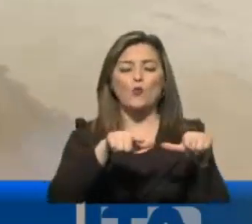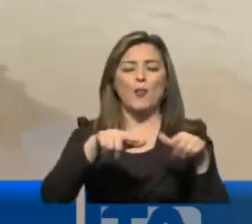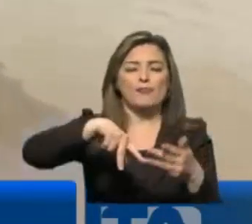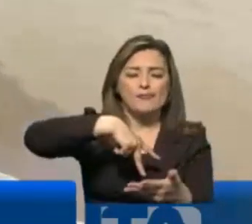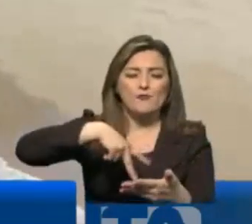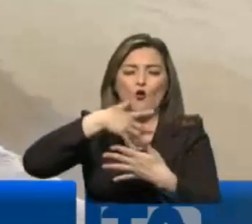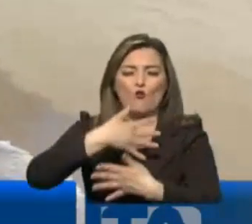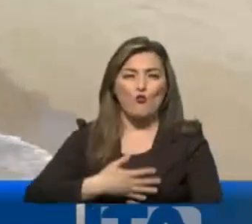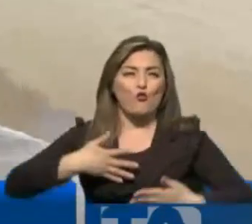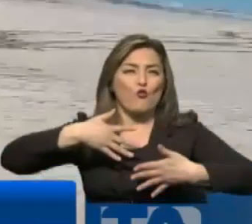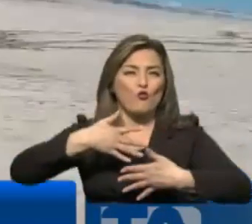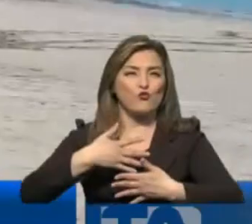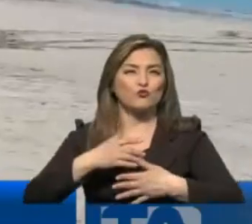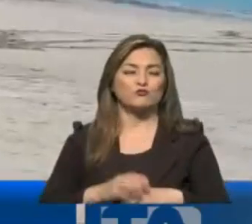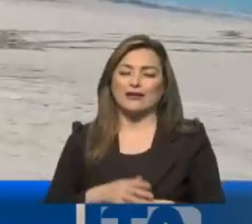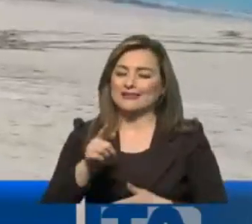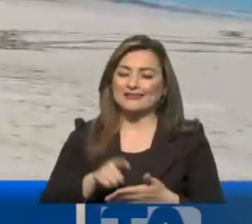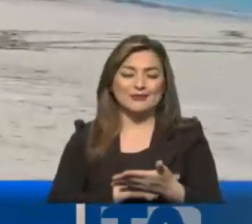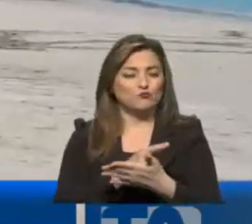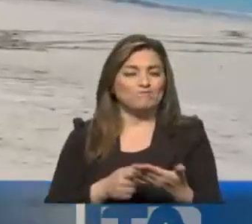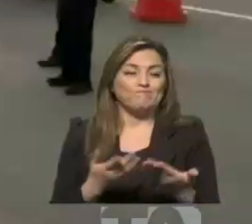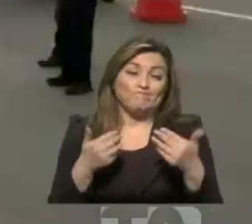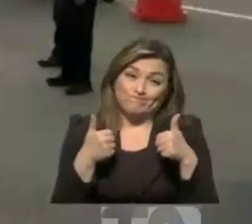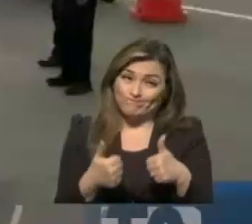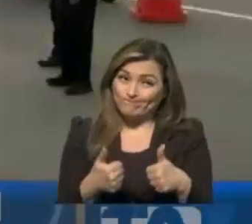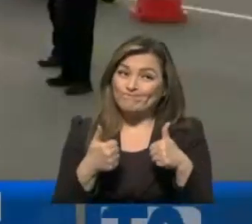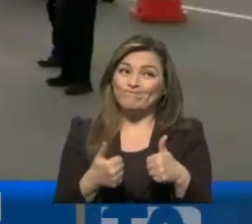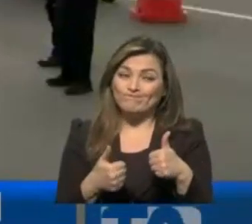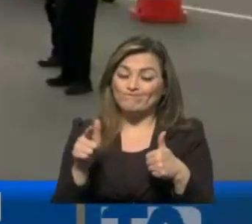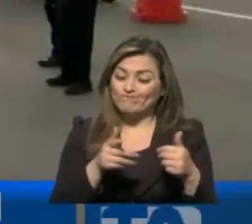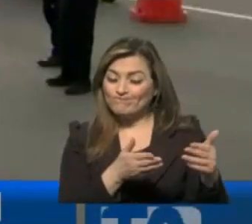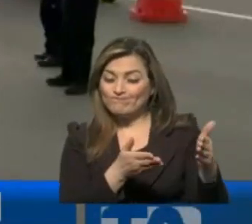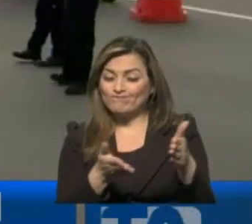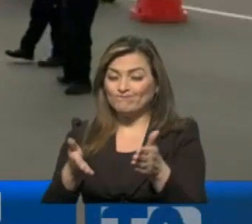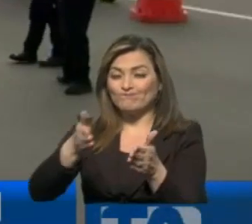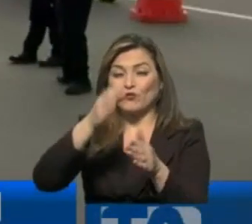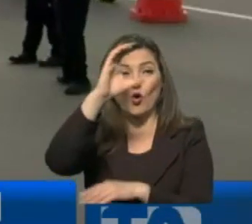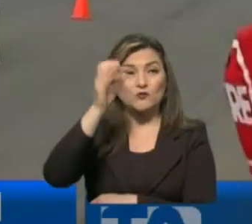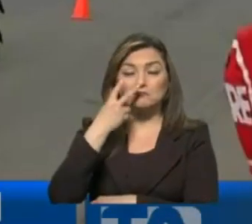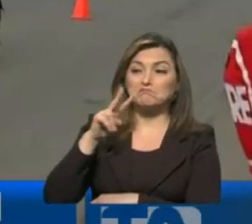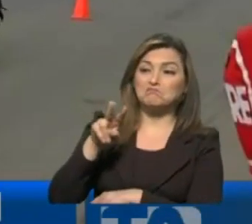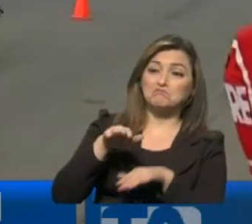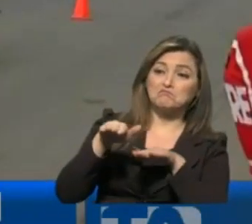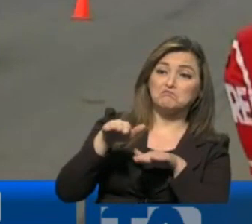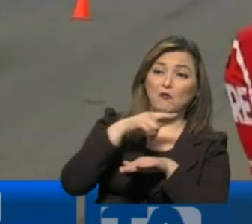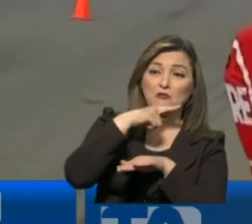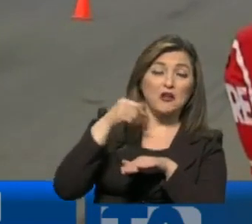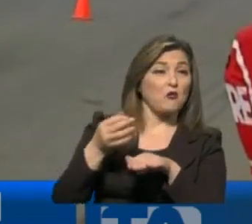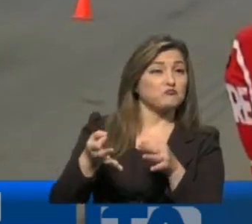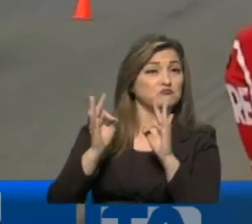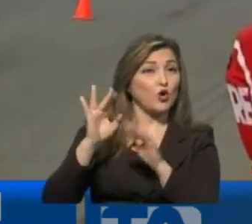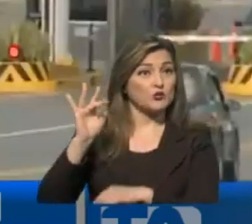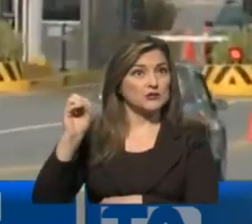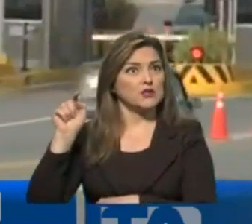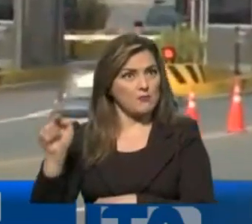para disfrutar de los días de asueto. Y parece que funcionaron. En el caso de Vía La Costa, así lució la carretera. En el feriado de carnaval,